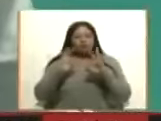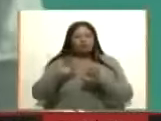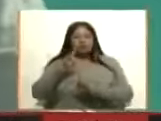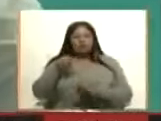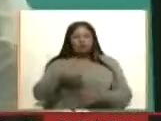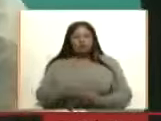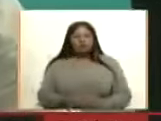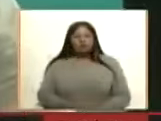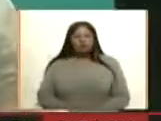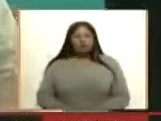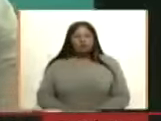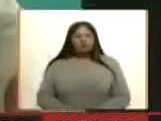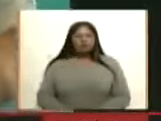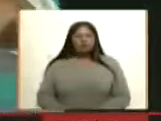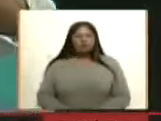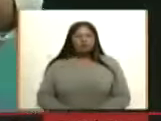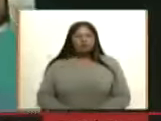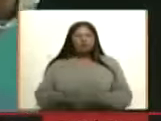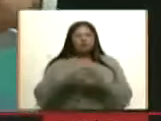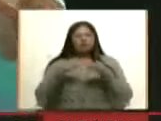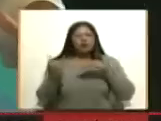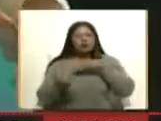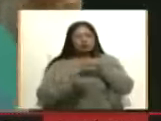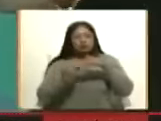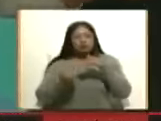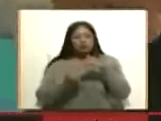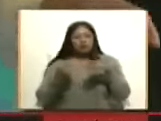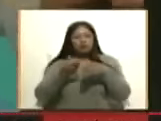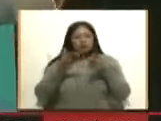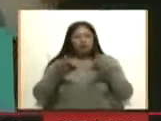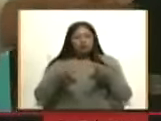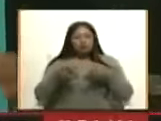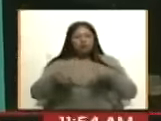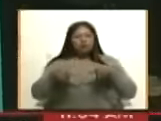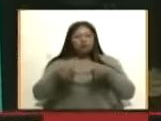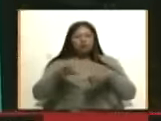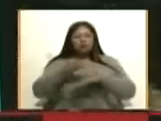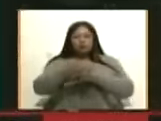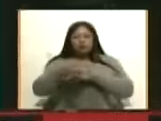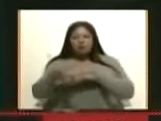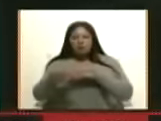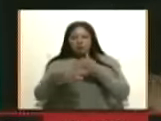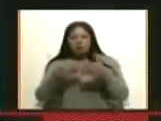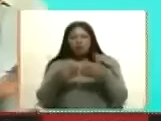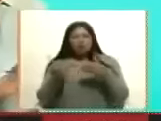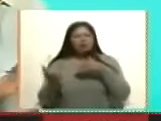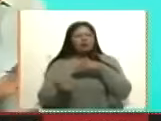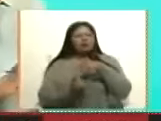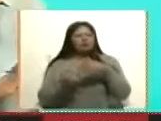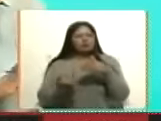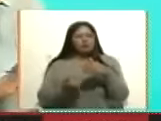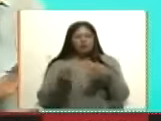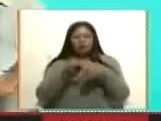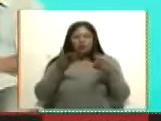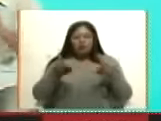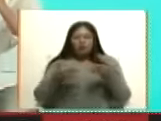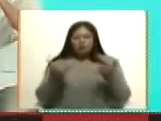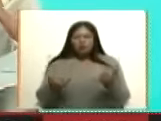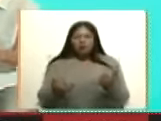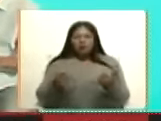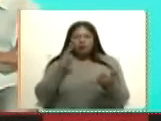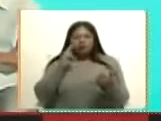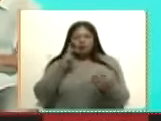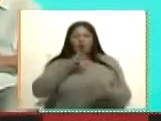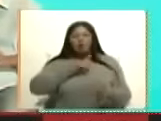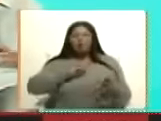todas las instituciones todos los gobiernos locales regionales y las instituciones del gobierno regional es